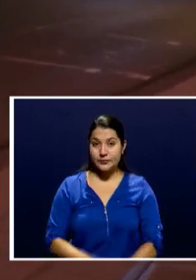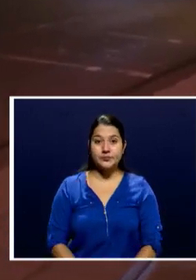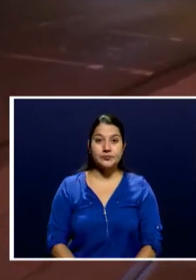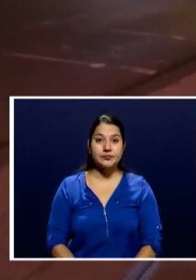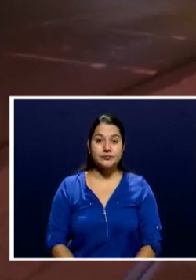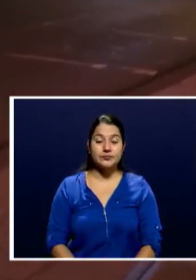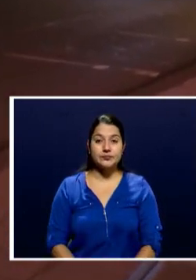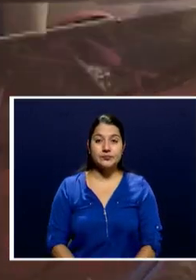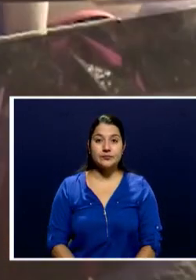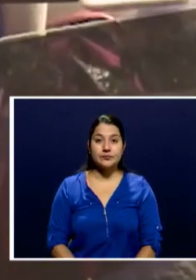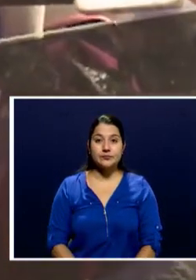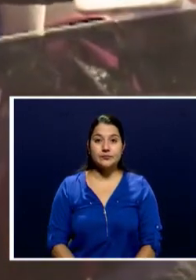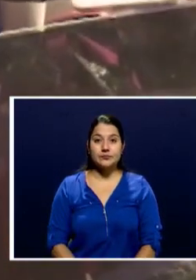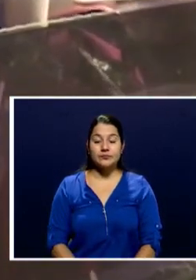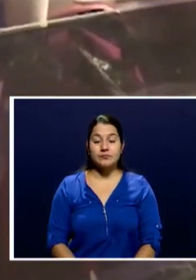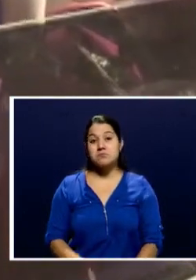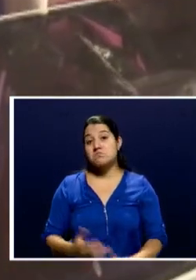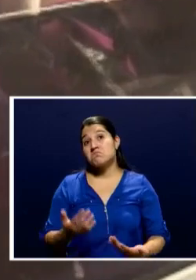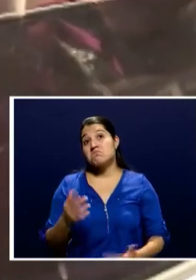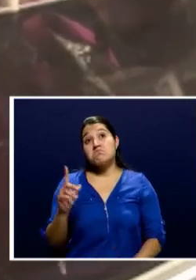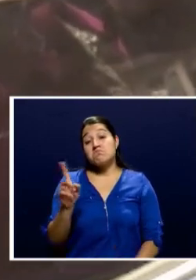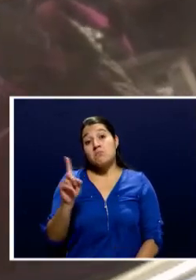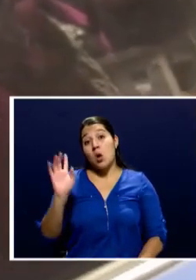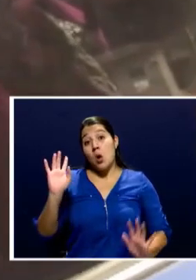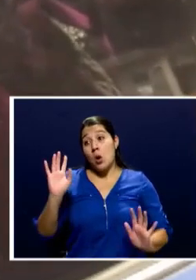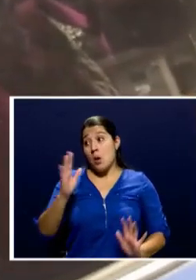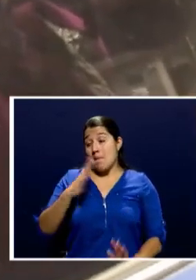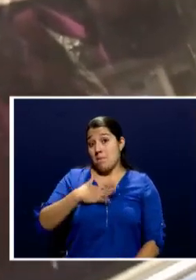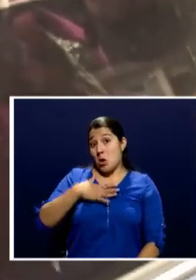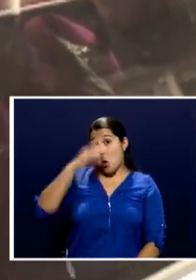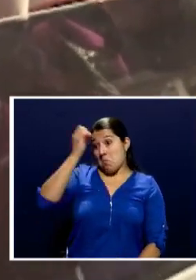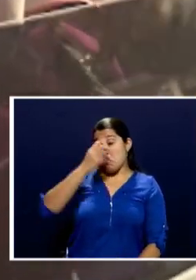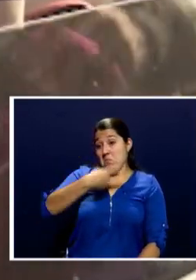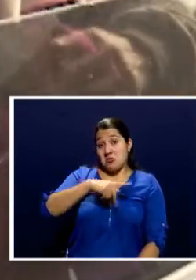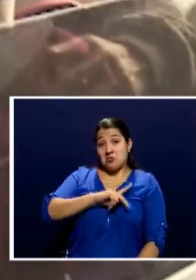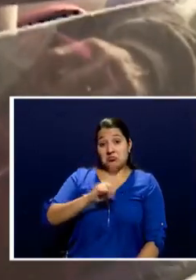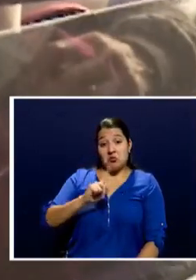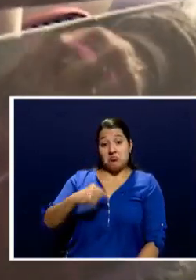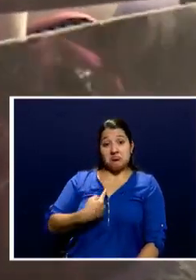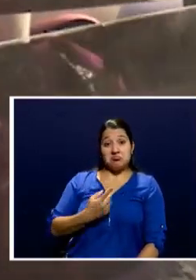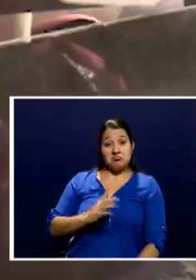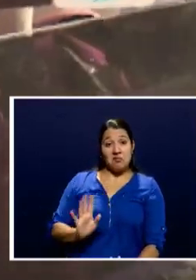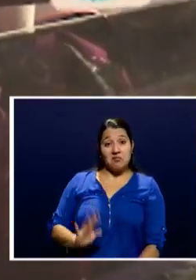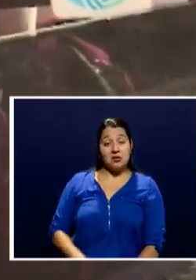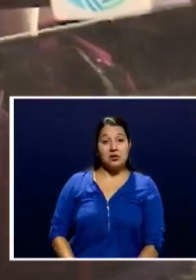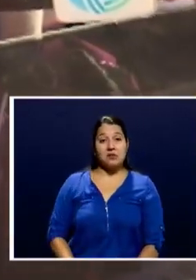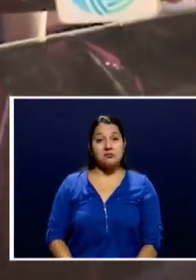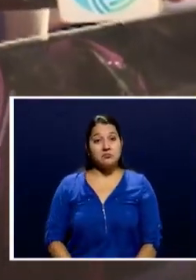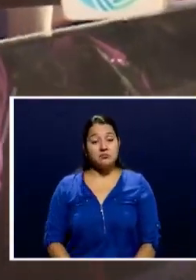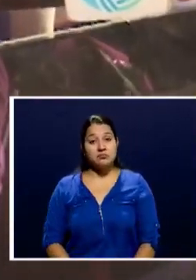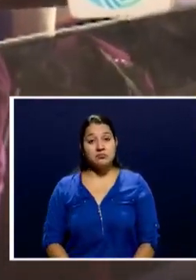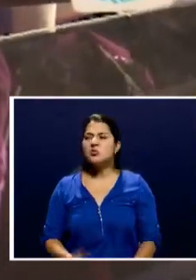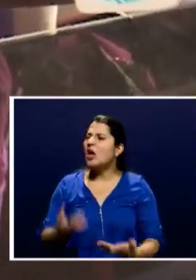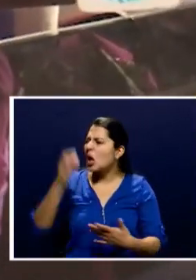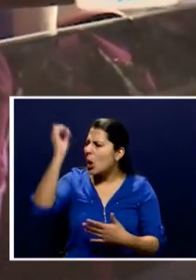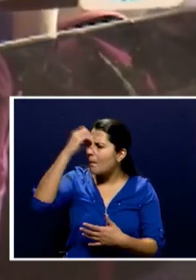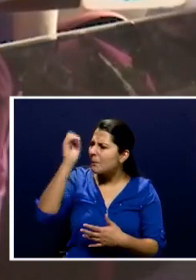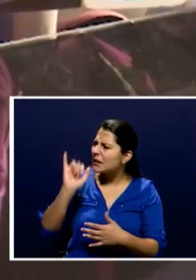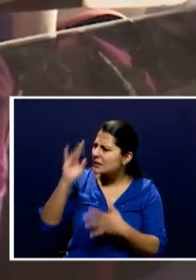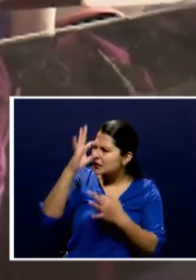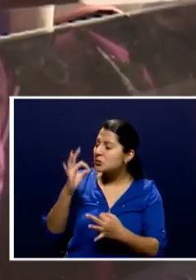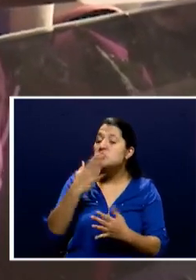ellos. No, a mí personalmente no me afectaría. ¿Cómo lo ve esa medida? Bastante